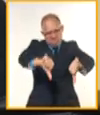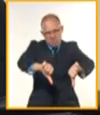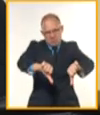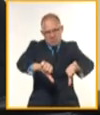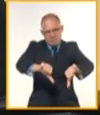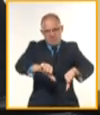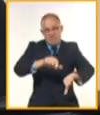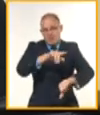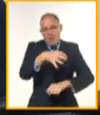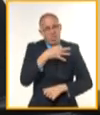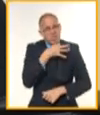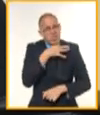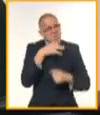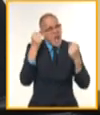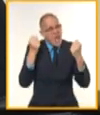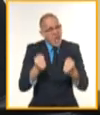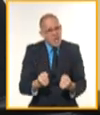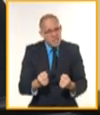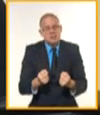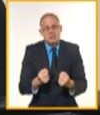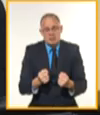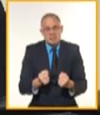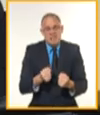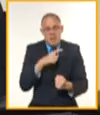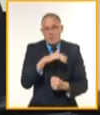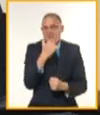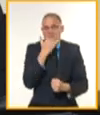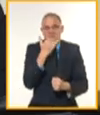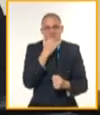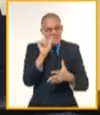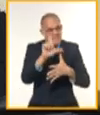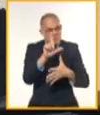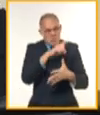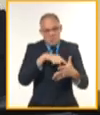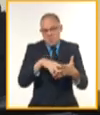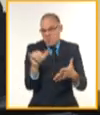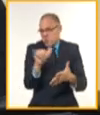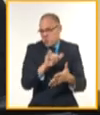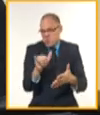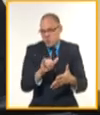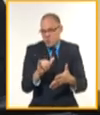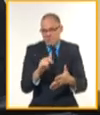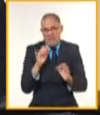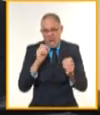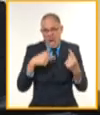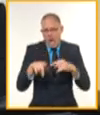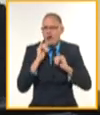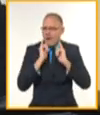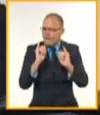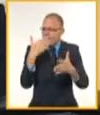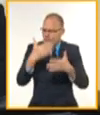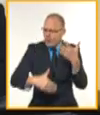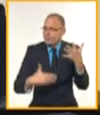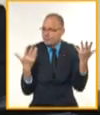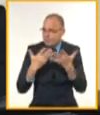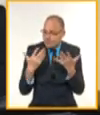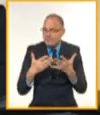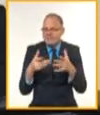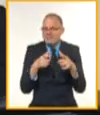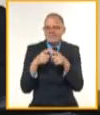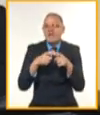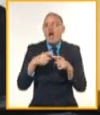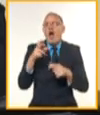que hoy está golpeando a todo el mundo, y en especial a América Latina, como lo reflejaba un reciente informe de la ONG